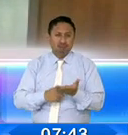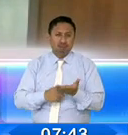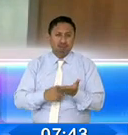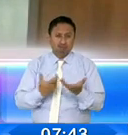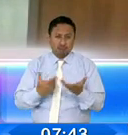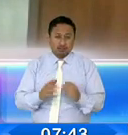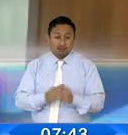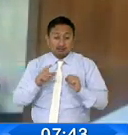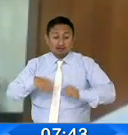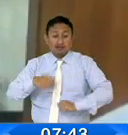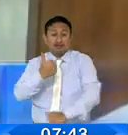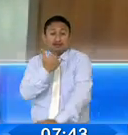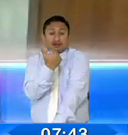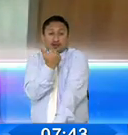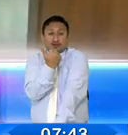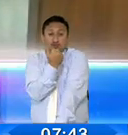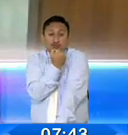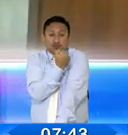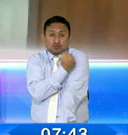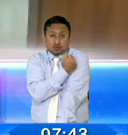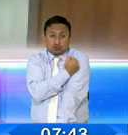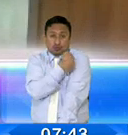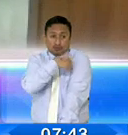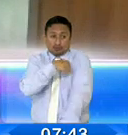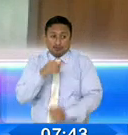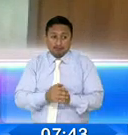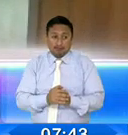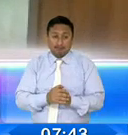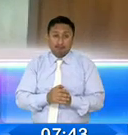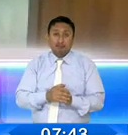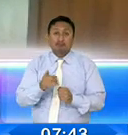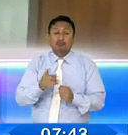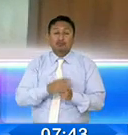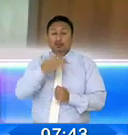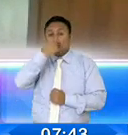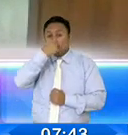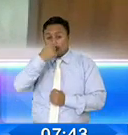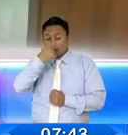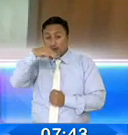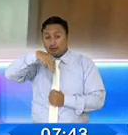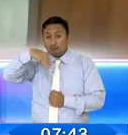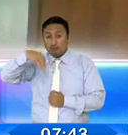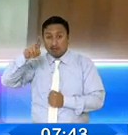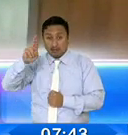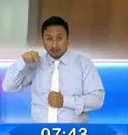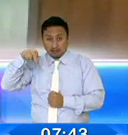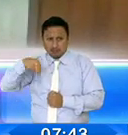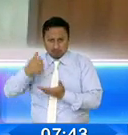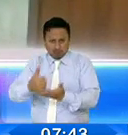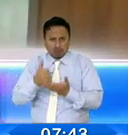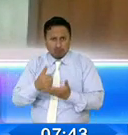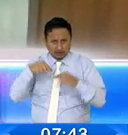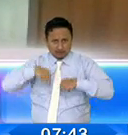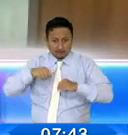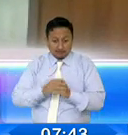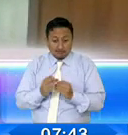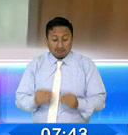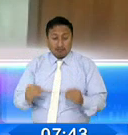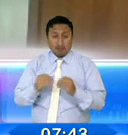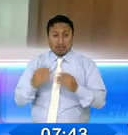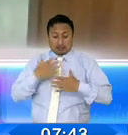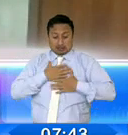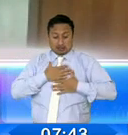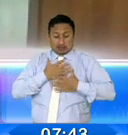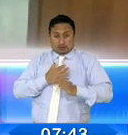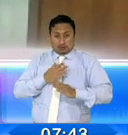para vacunas virales, entre ellas influenza, MMR, es muy beneficioso porque aumenta la inmunidad genérica y